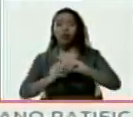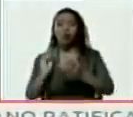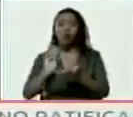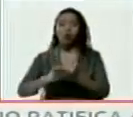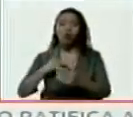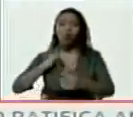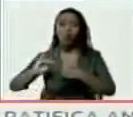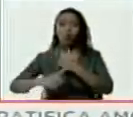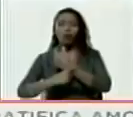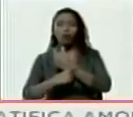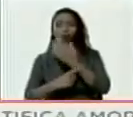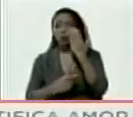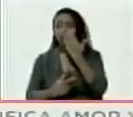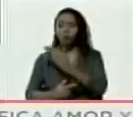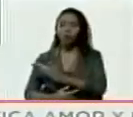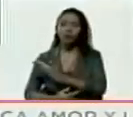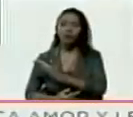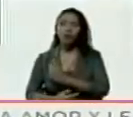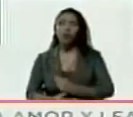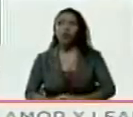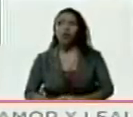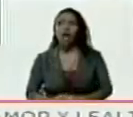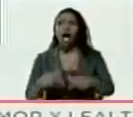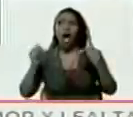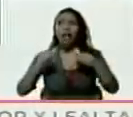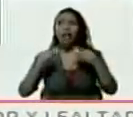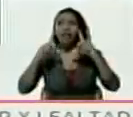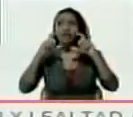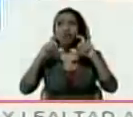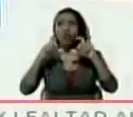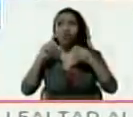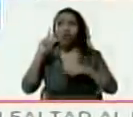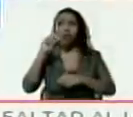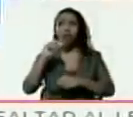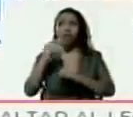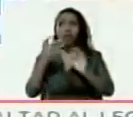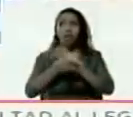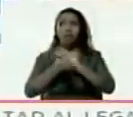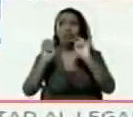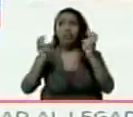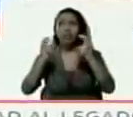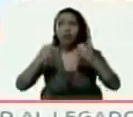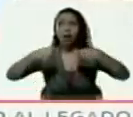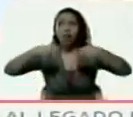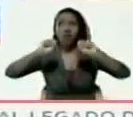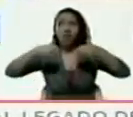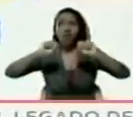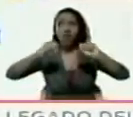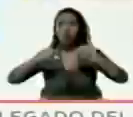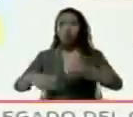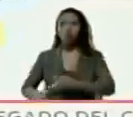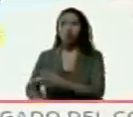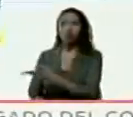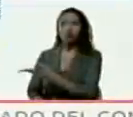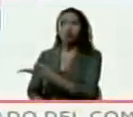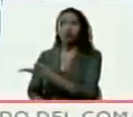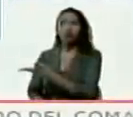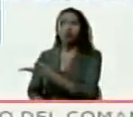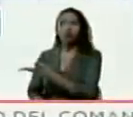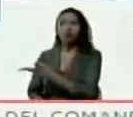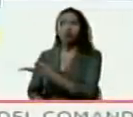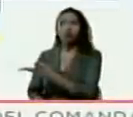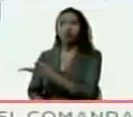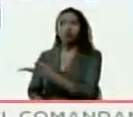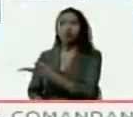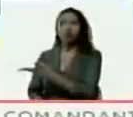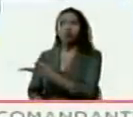Guaidó. Aquí está la foto marca Skygo con la matrícula correspondiente en la que se desplazó este señor